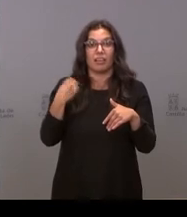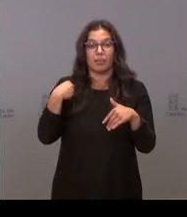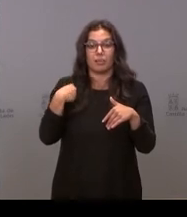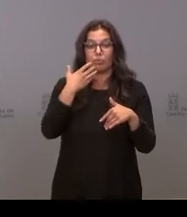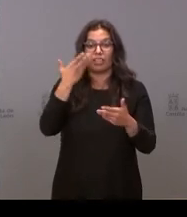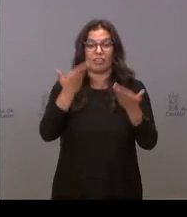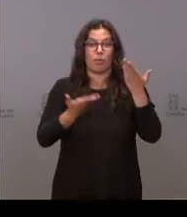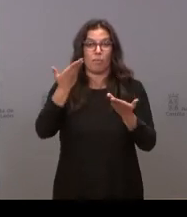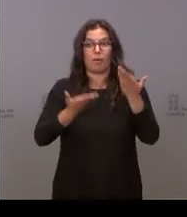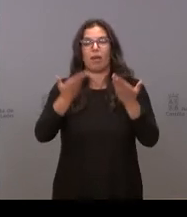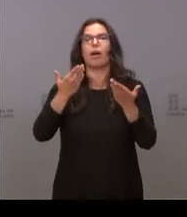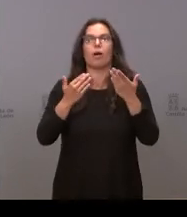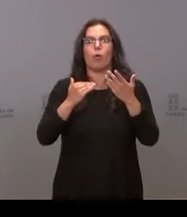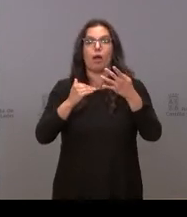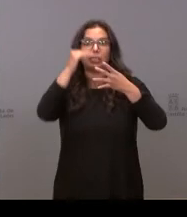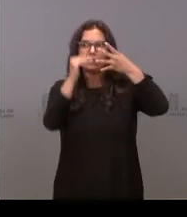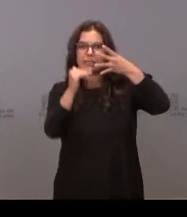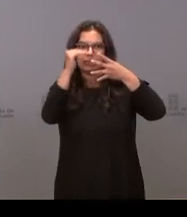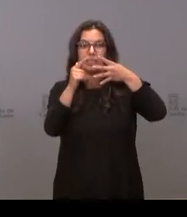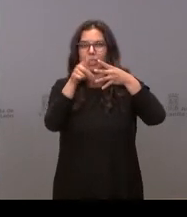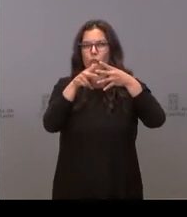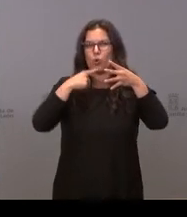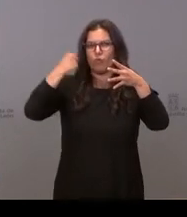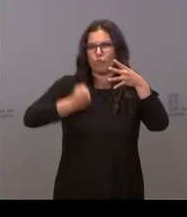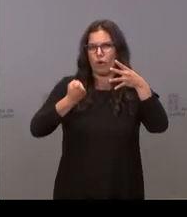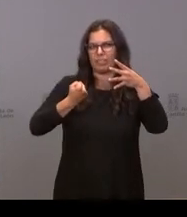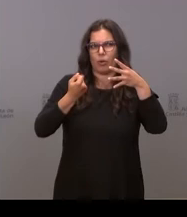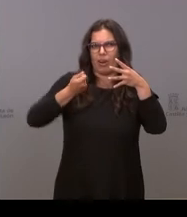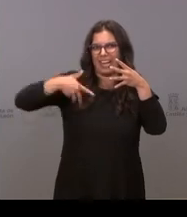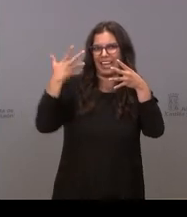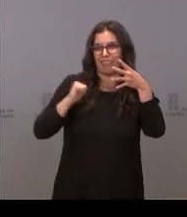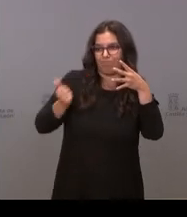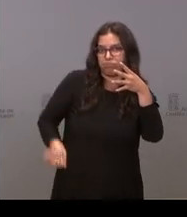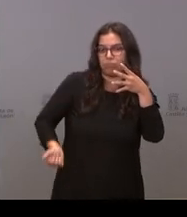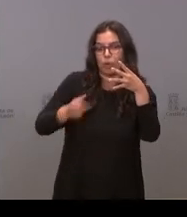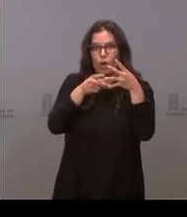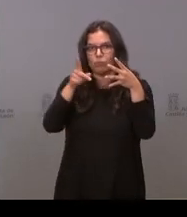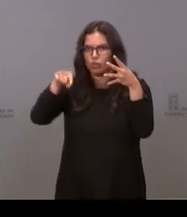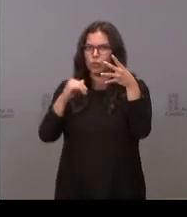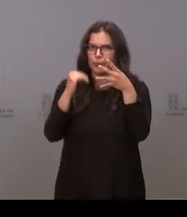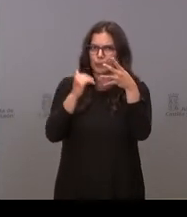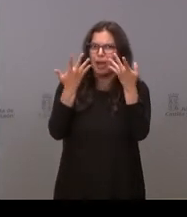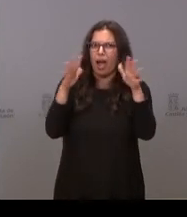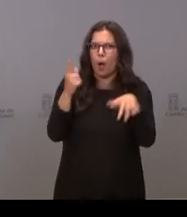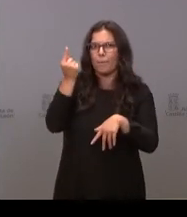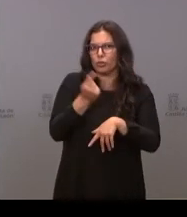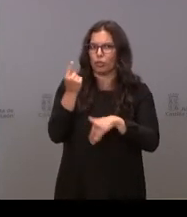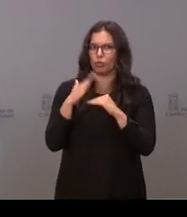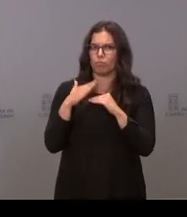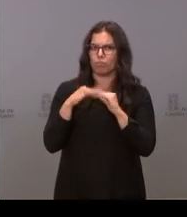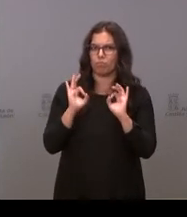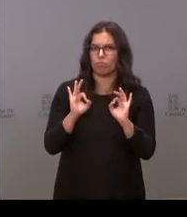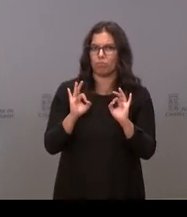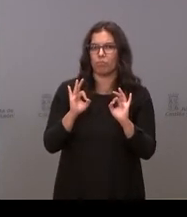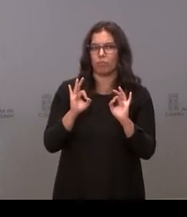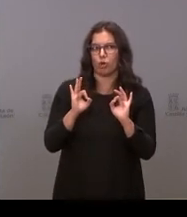relativa estáis desde luego demostrando que estáis en lo más alto del baloncesto español. Y